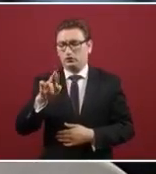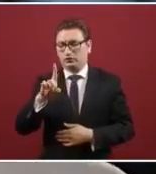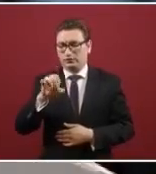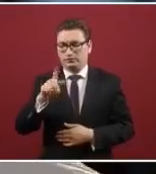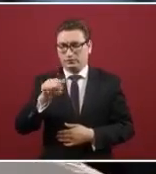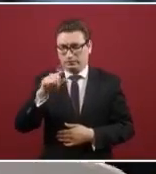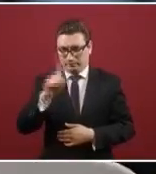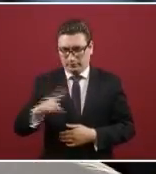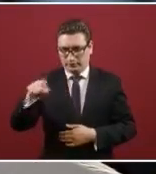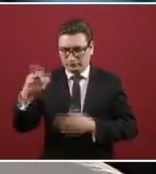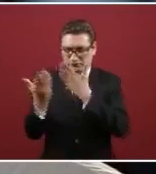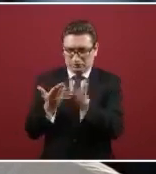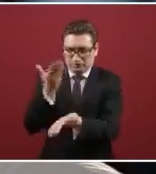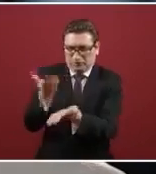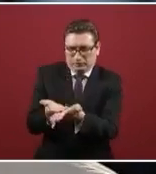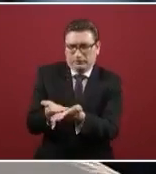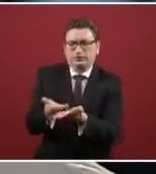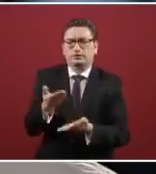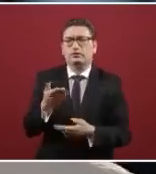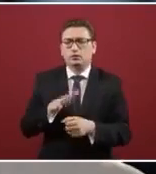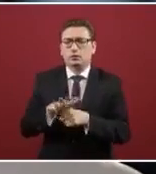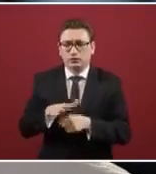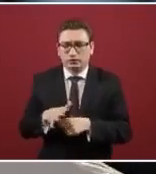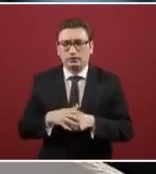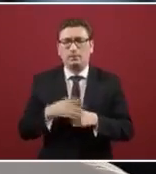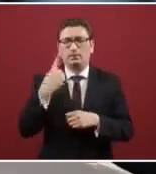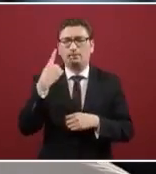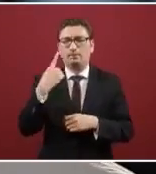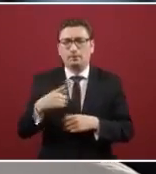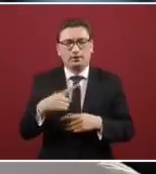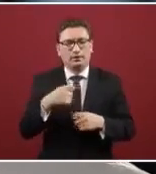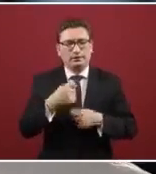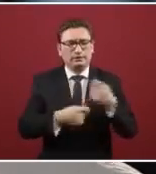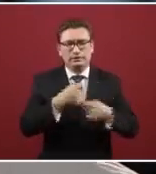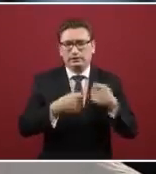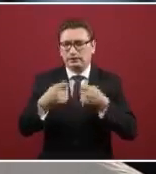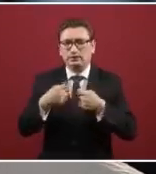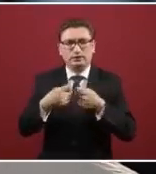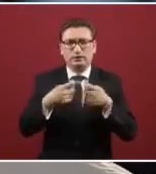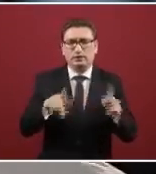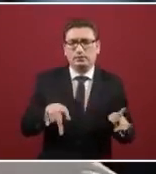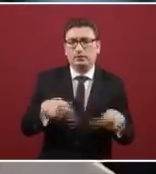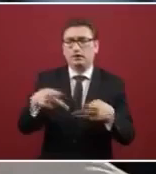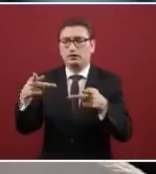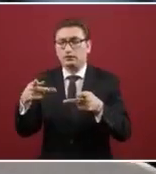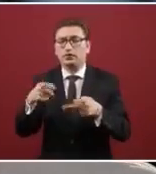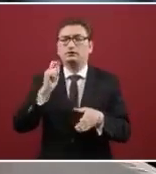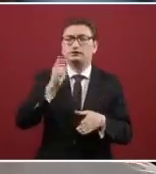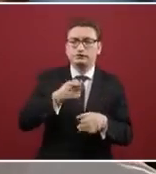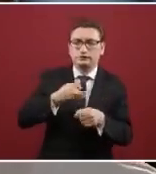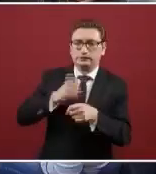Reyes, presentó una iniciativa para que se venda en tiendas abarrotes, ya no se pueda vender cerveza